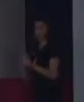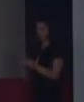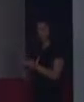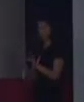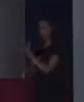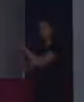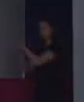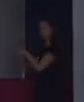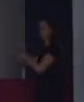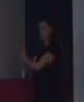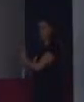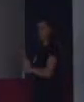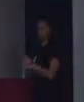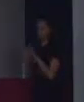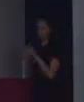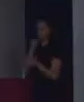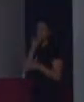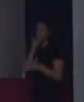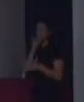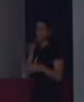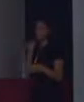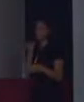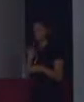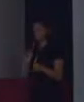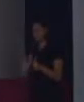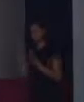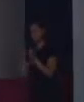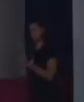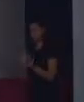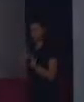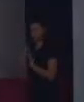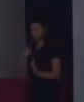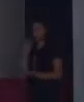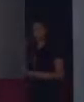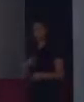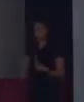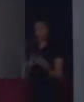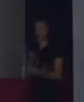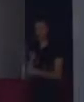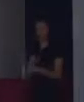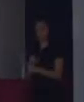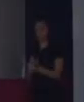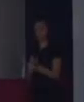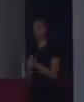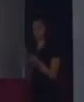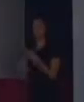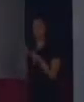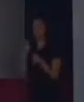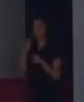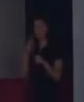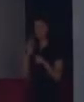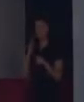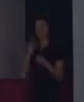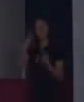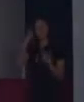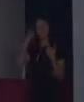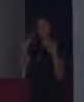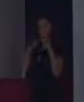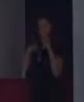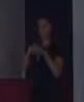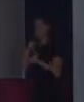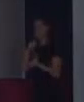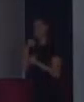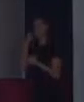que pasa es que las cuidadoras, si me meto yo porque yo soy cuidadora, nos da romper ese imaginario y salir de nuestra casa, y también nos encerramos